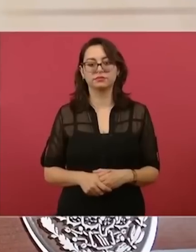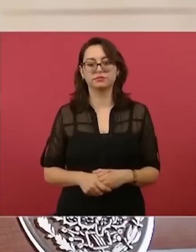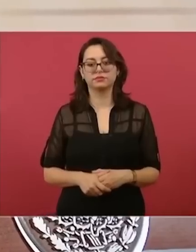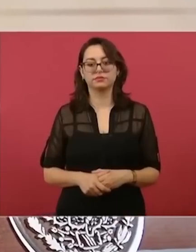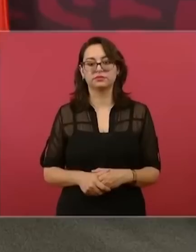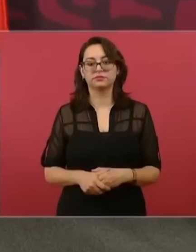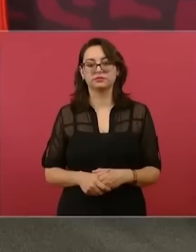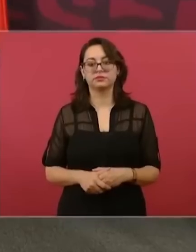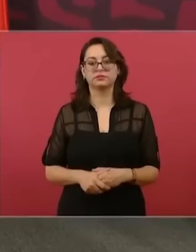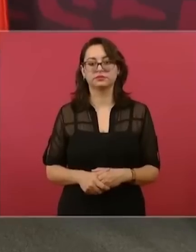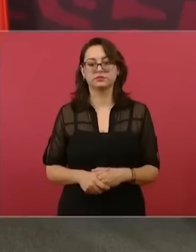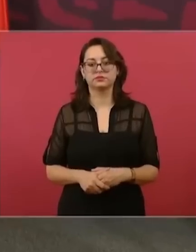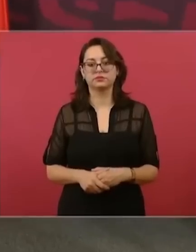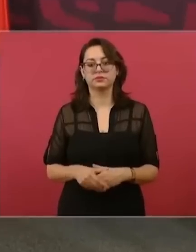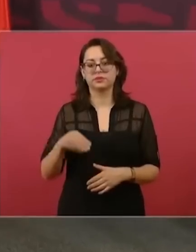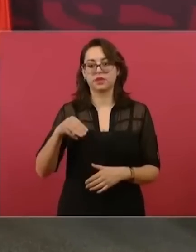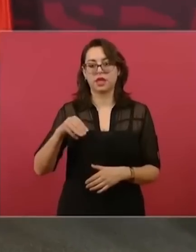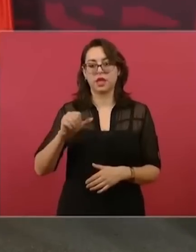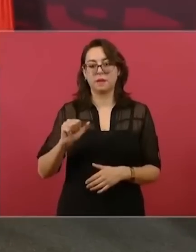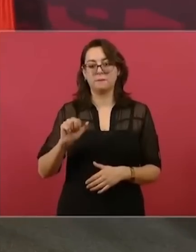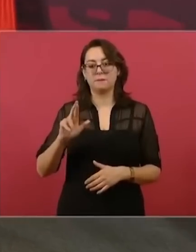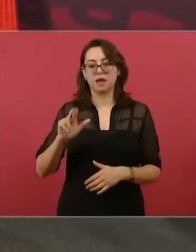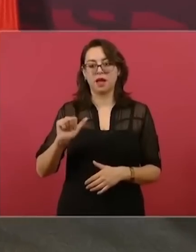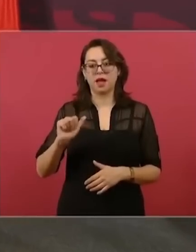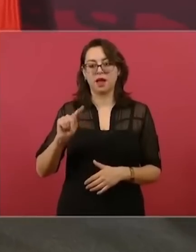Marat Bolaños López